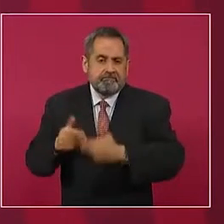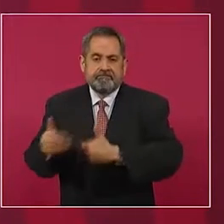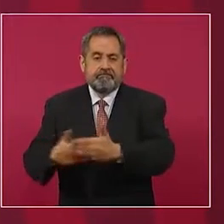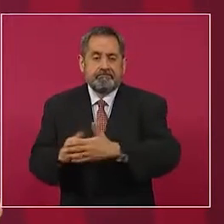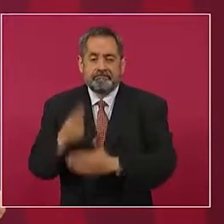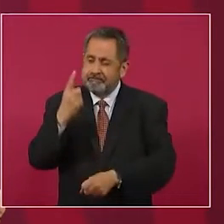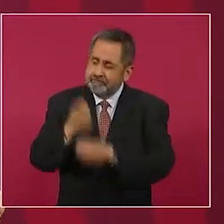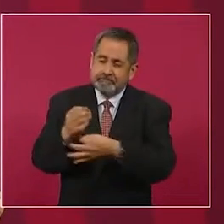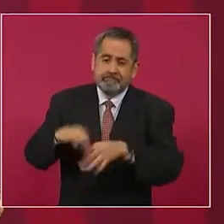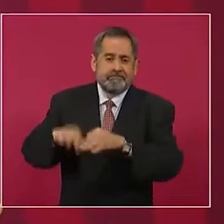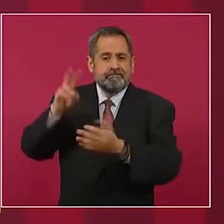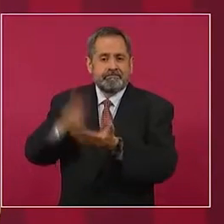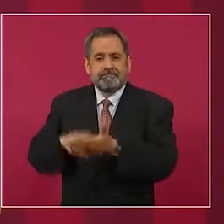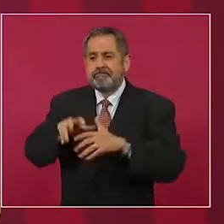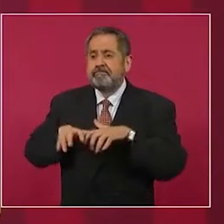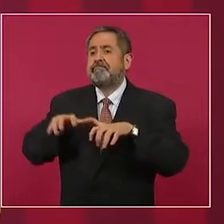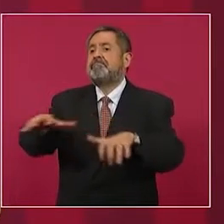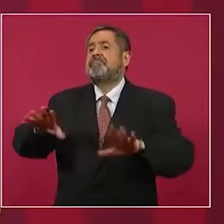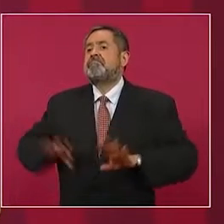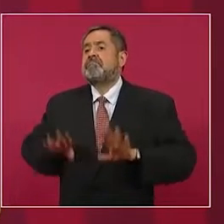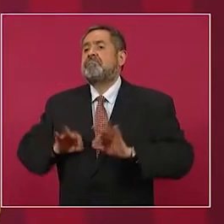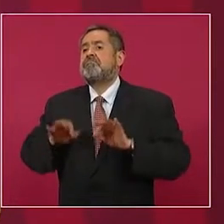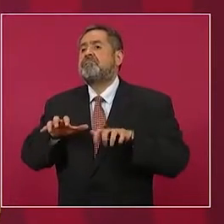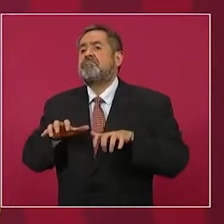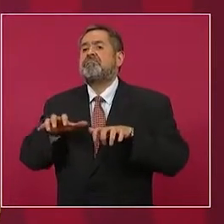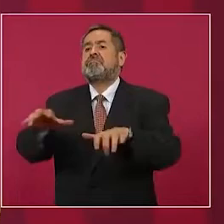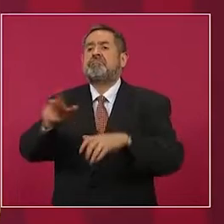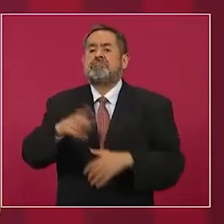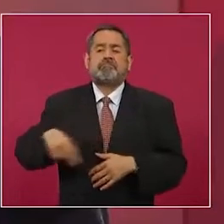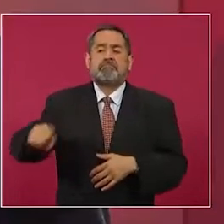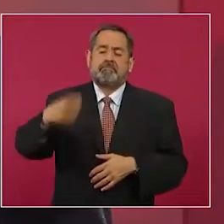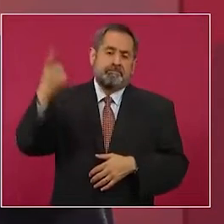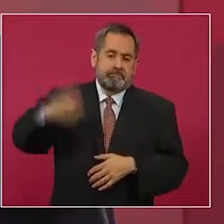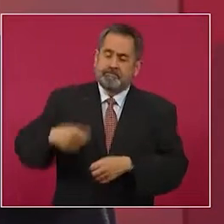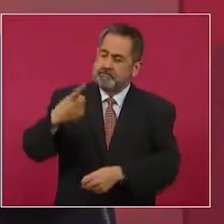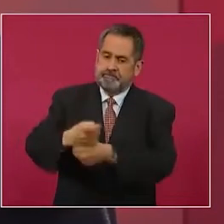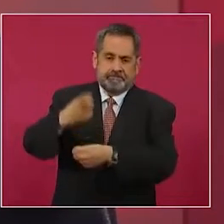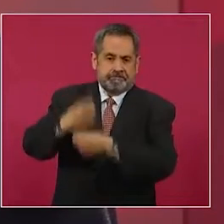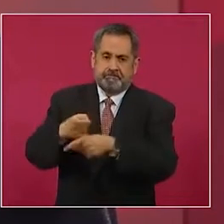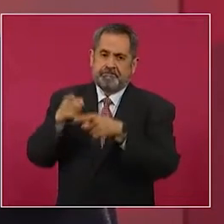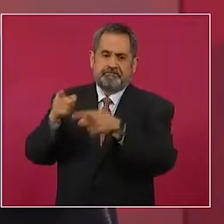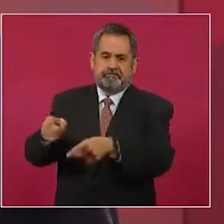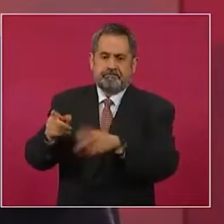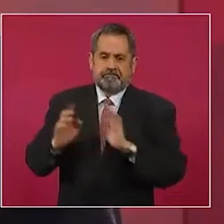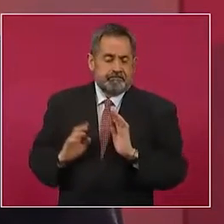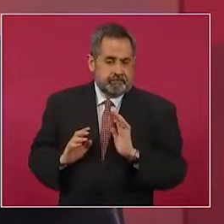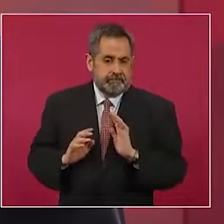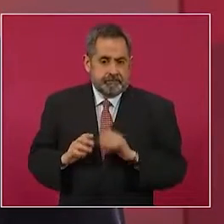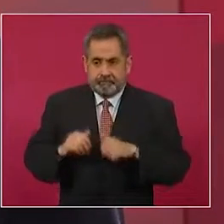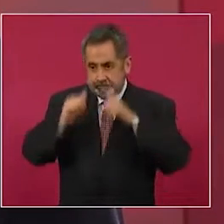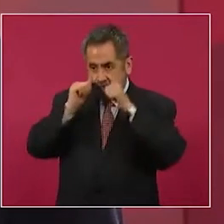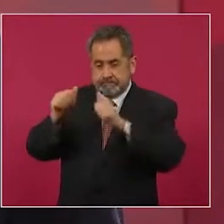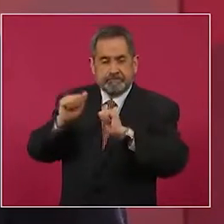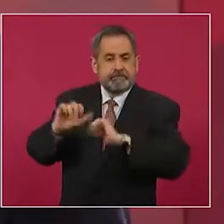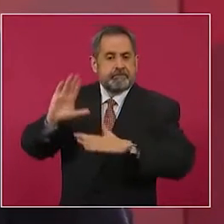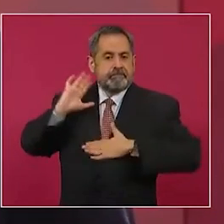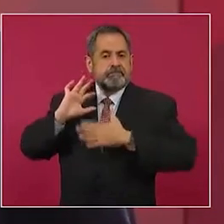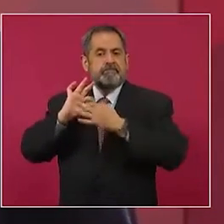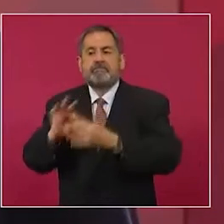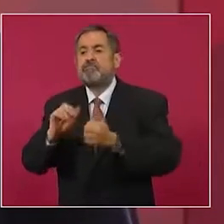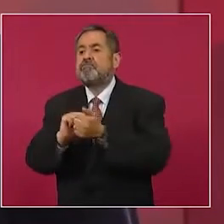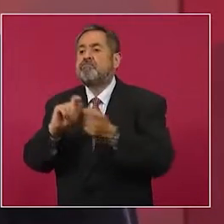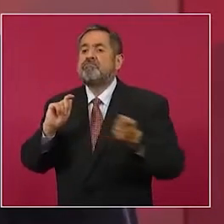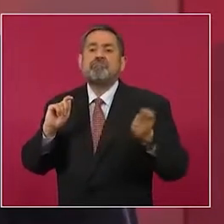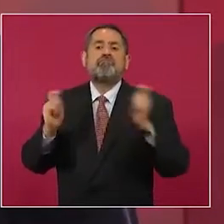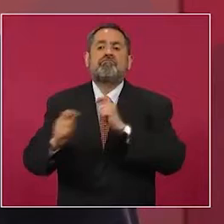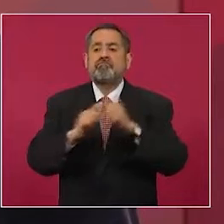está el interés superior, el interés del pueblo y de la nación. Y nosotros tenemos un compromiso con la transformación